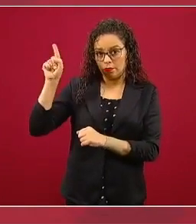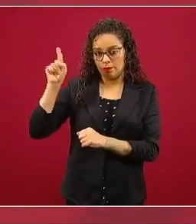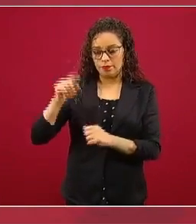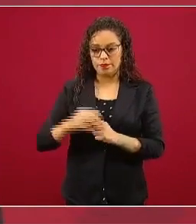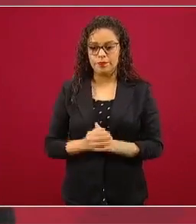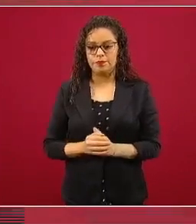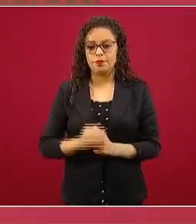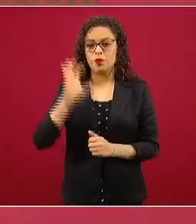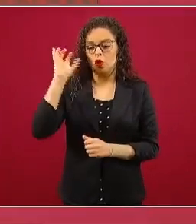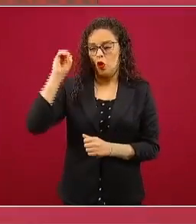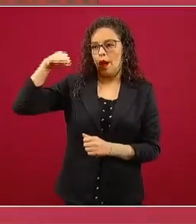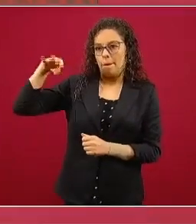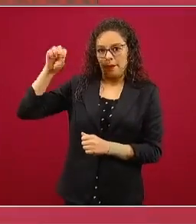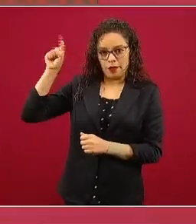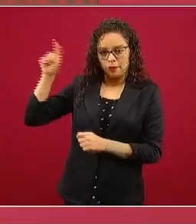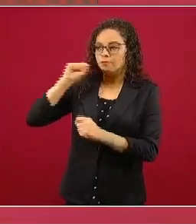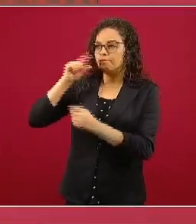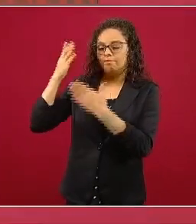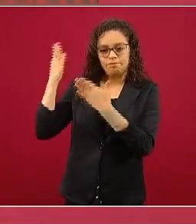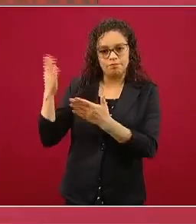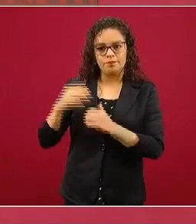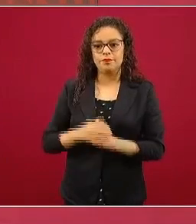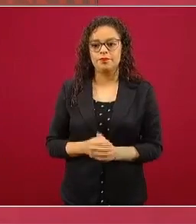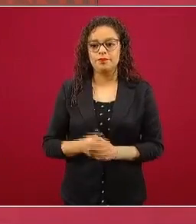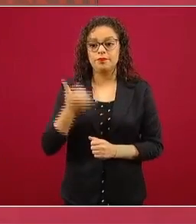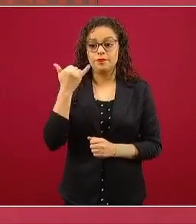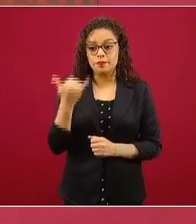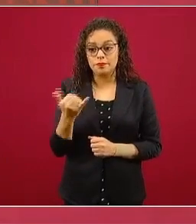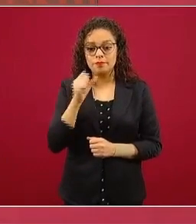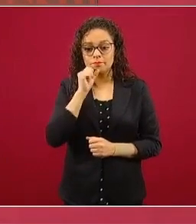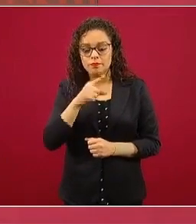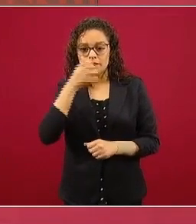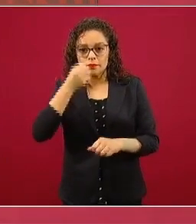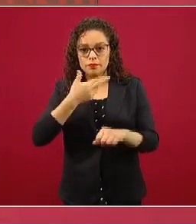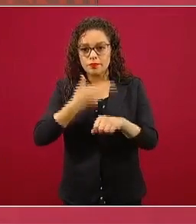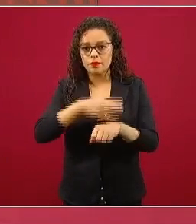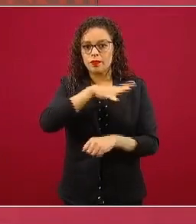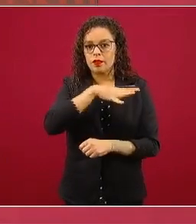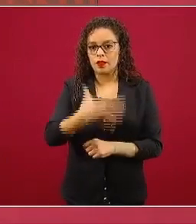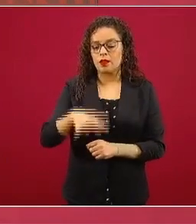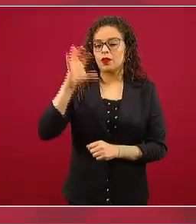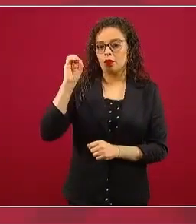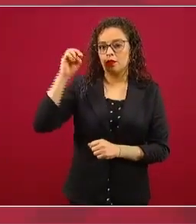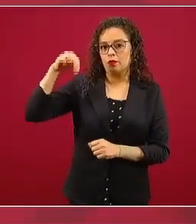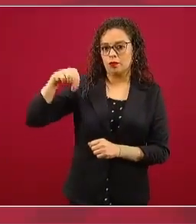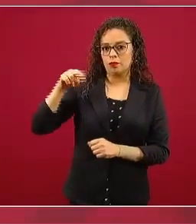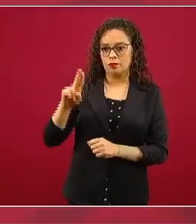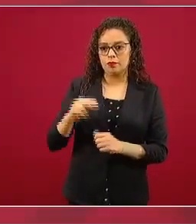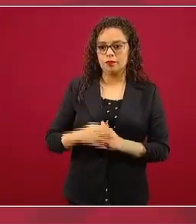de la Salud y, por supuesto, en primer término, al propio secretario general de las Naciones Unidas.